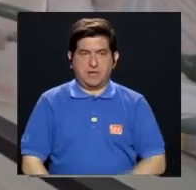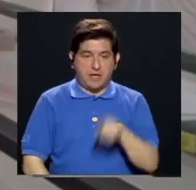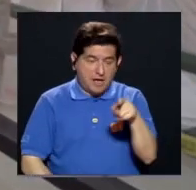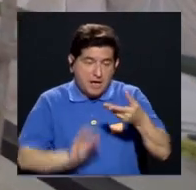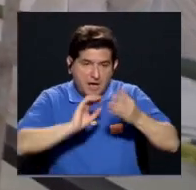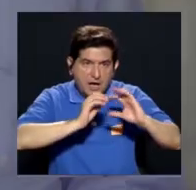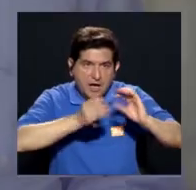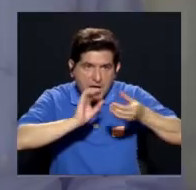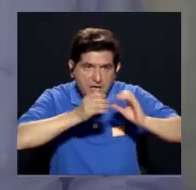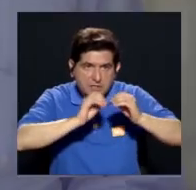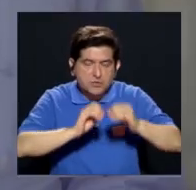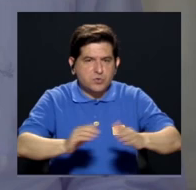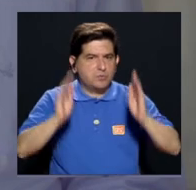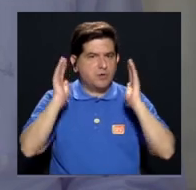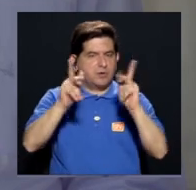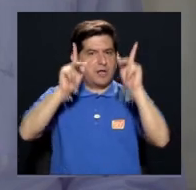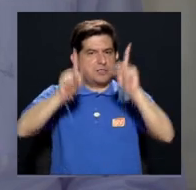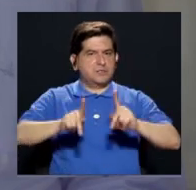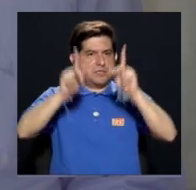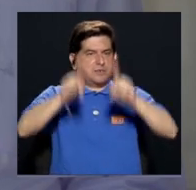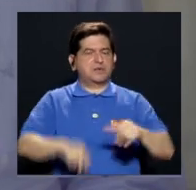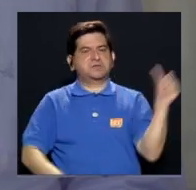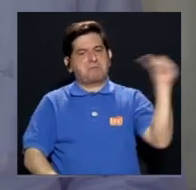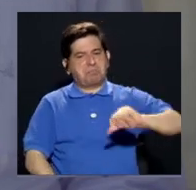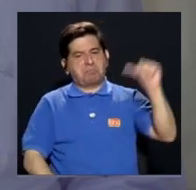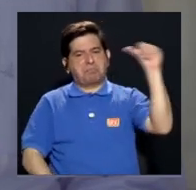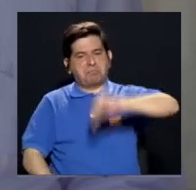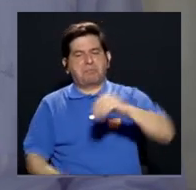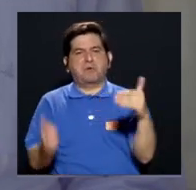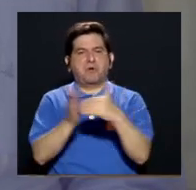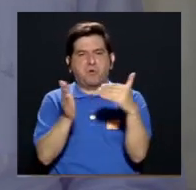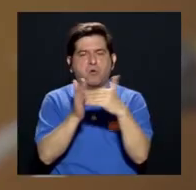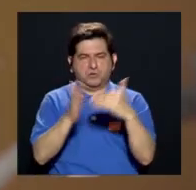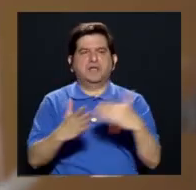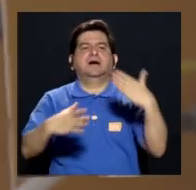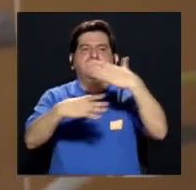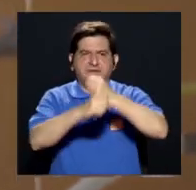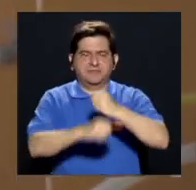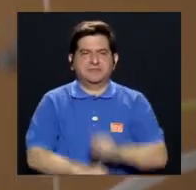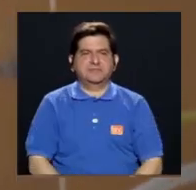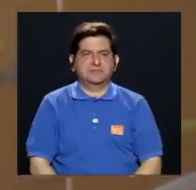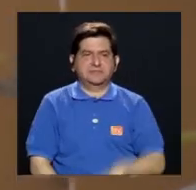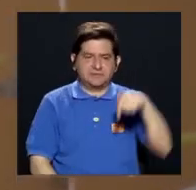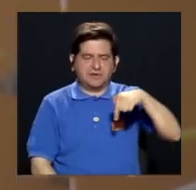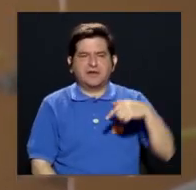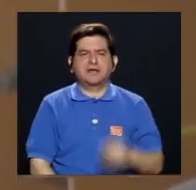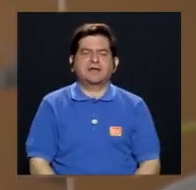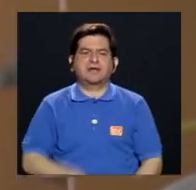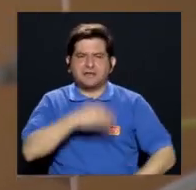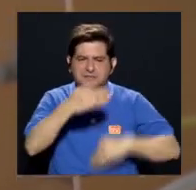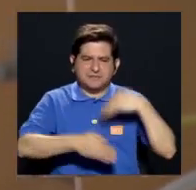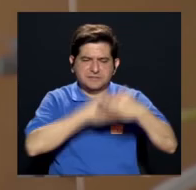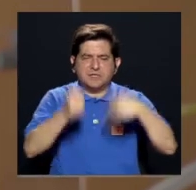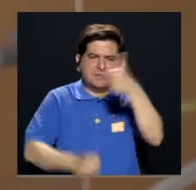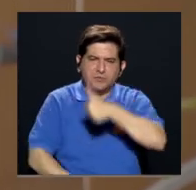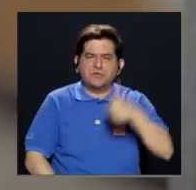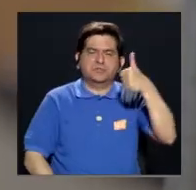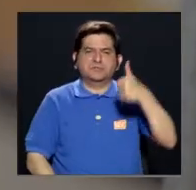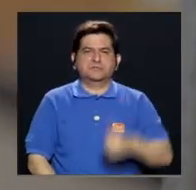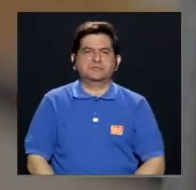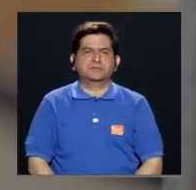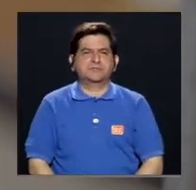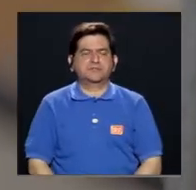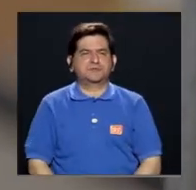esa cantidad grande de gente que los perdía, que los pudiera volver a llevar. Esta administración lo que decidió